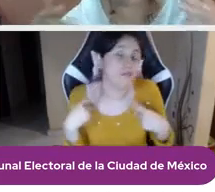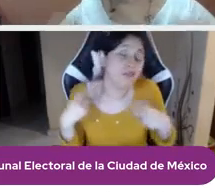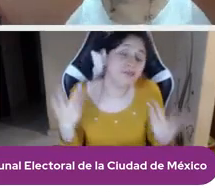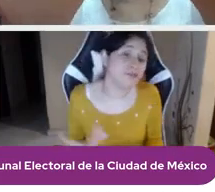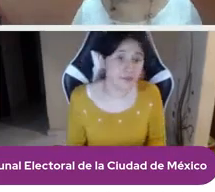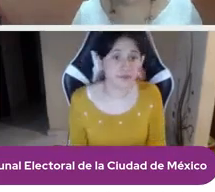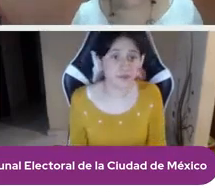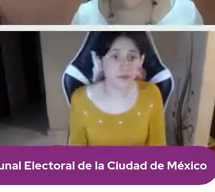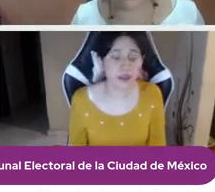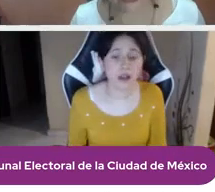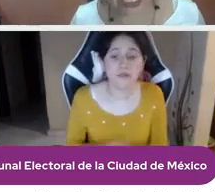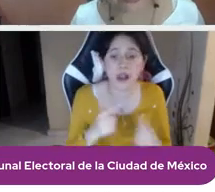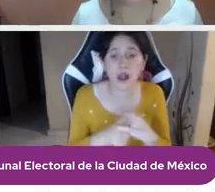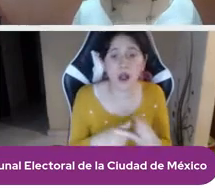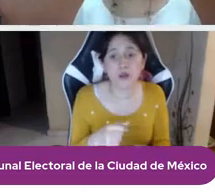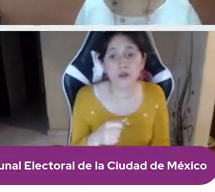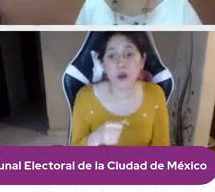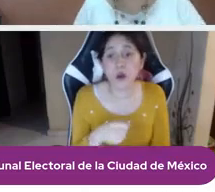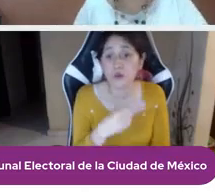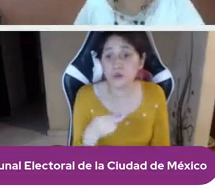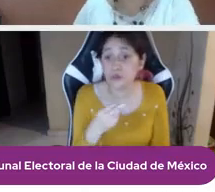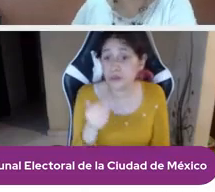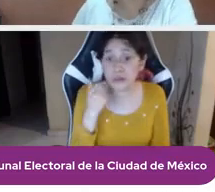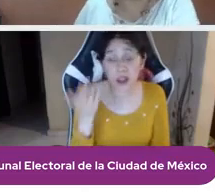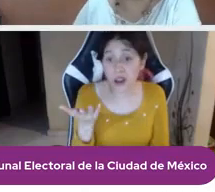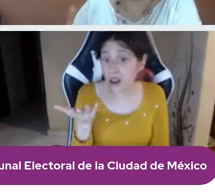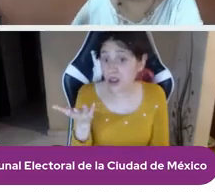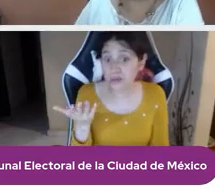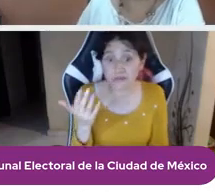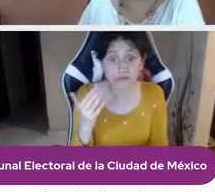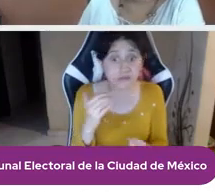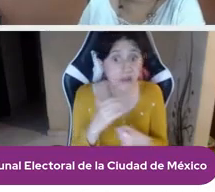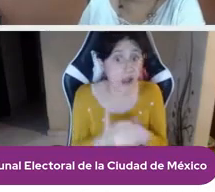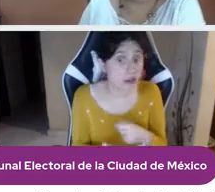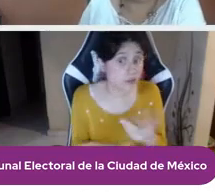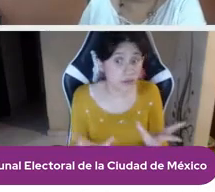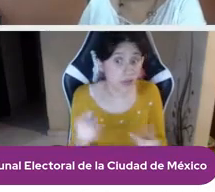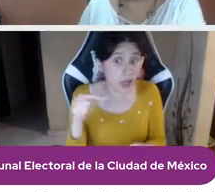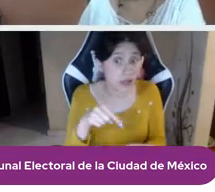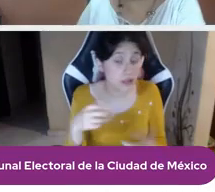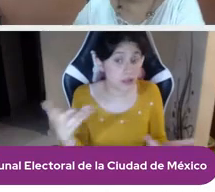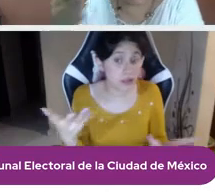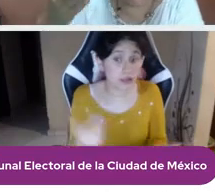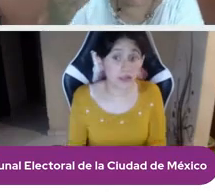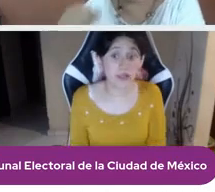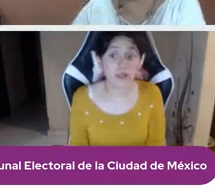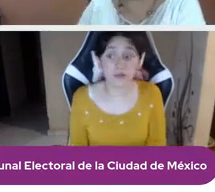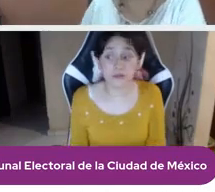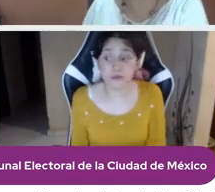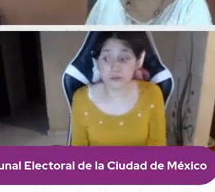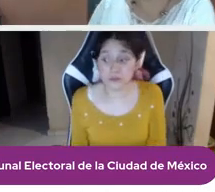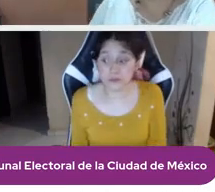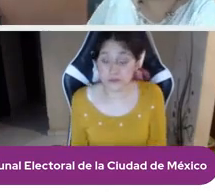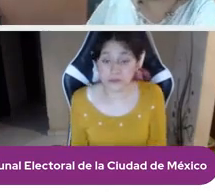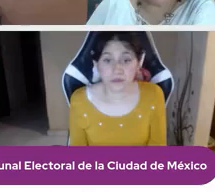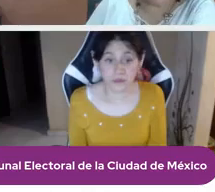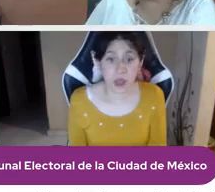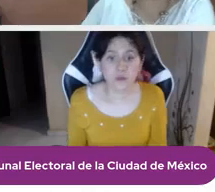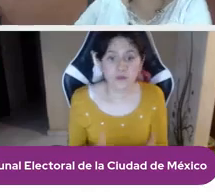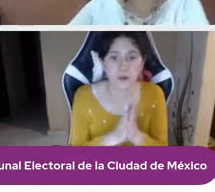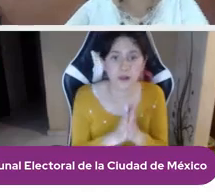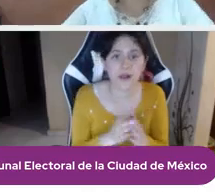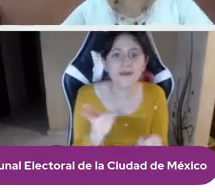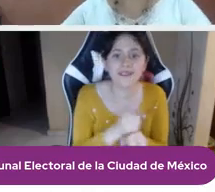un comentario con el que gusten ustedes hoy dejar su programa, su espacio. Empezamos, si gusta, con la licenciada